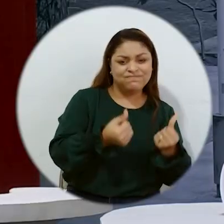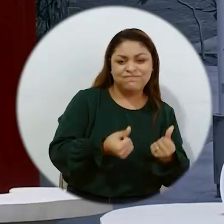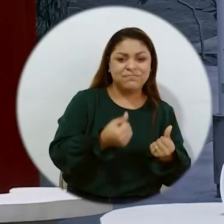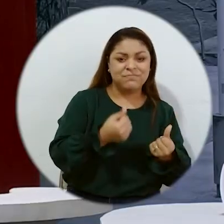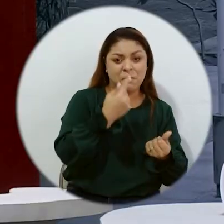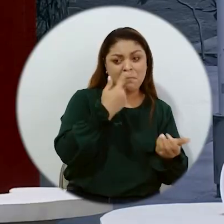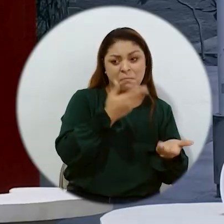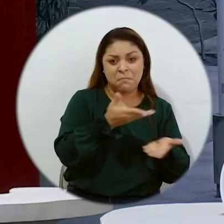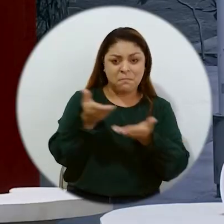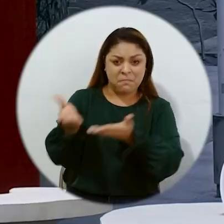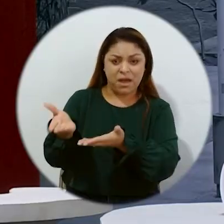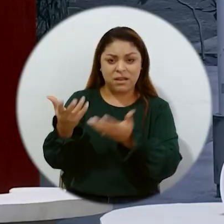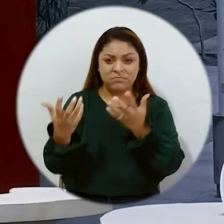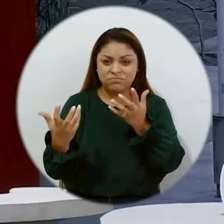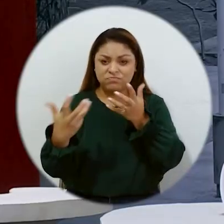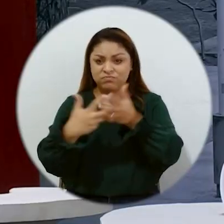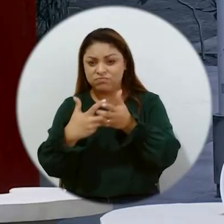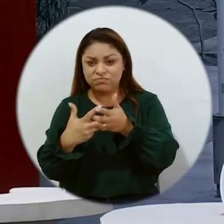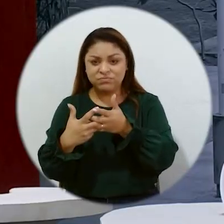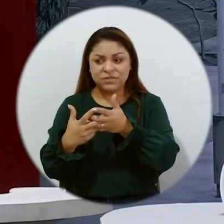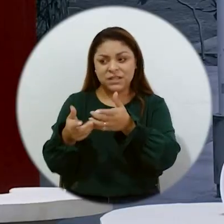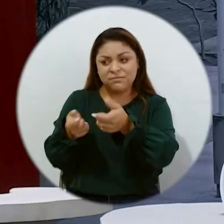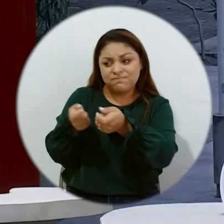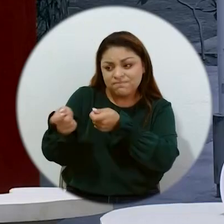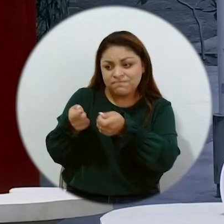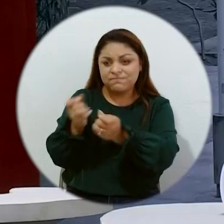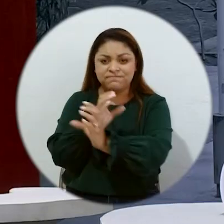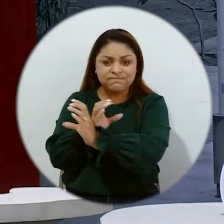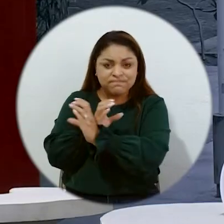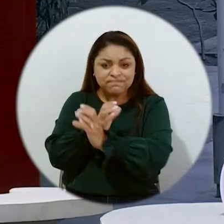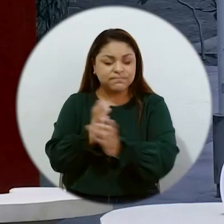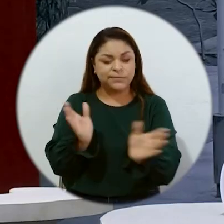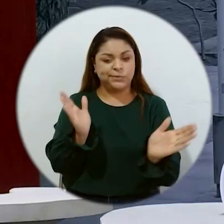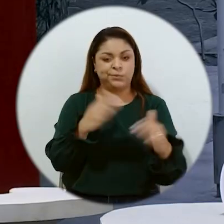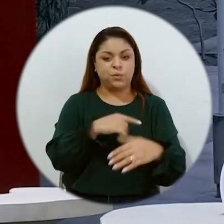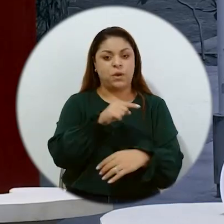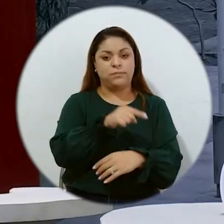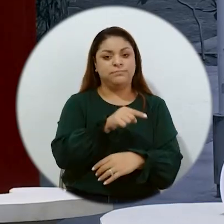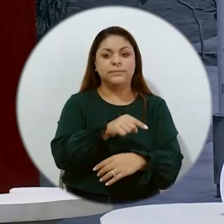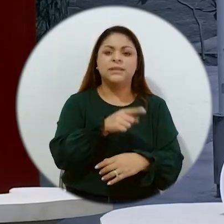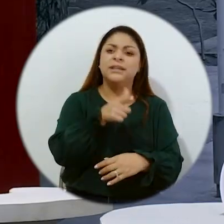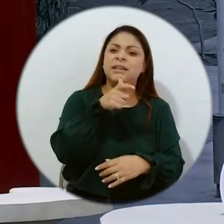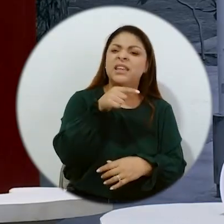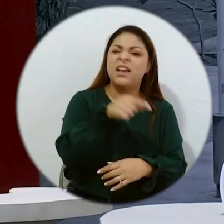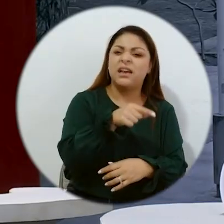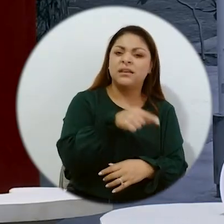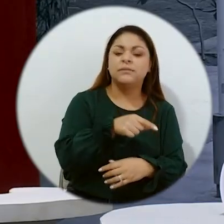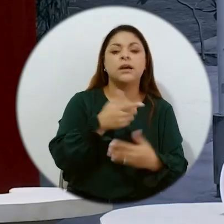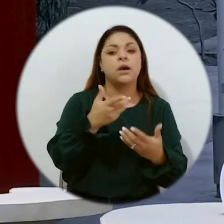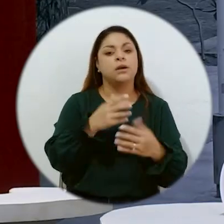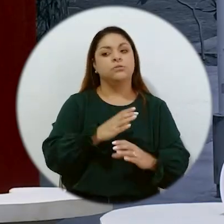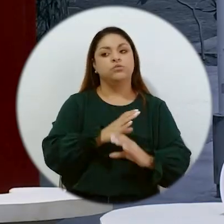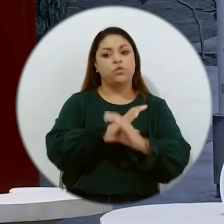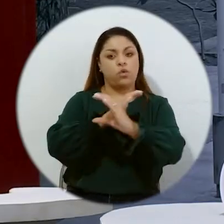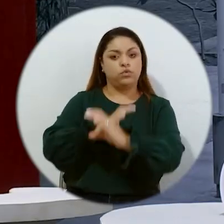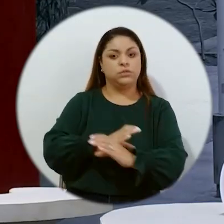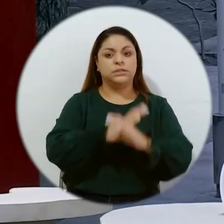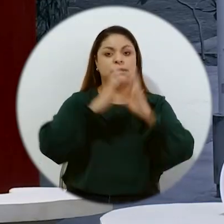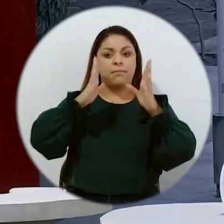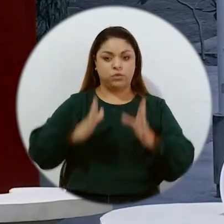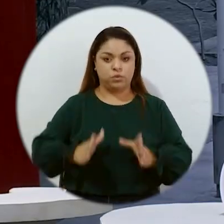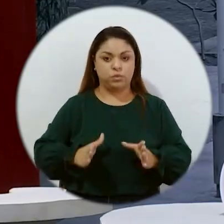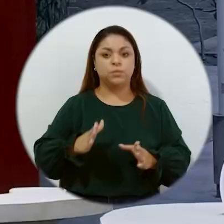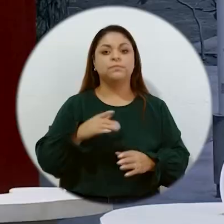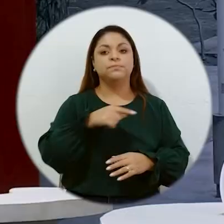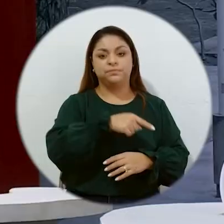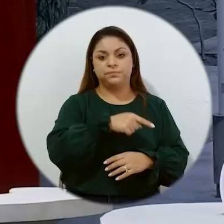recursos necesarios, ¿verdad?, adecuados para gestionarlo. Y esos recursos tienen que ver con el tema de